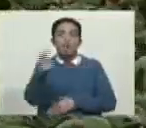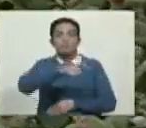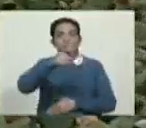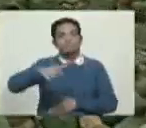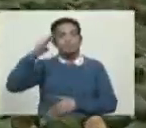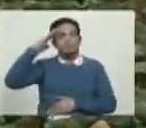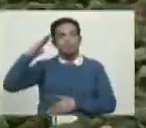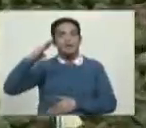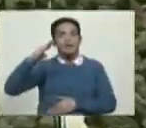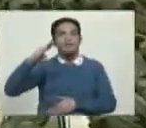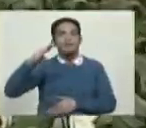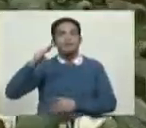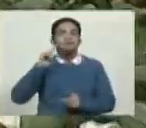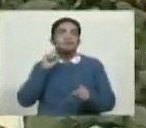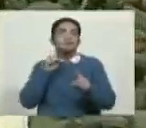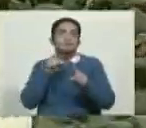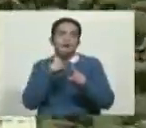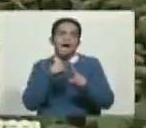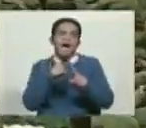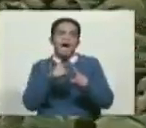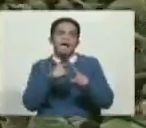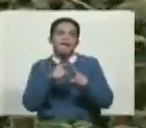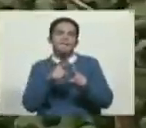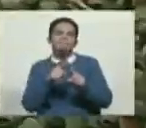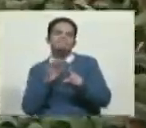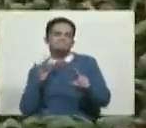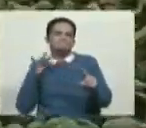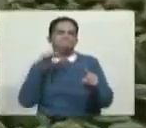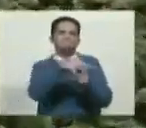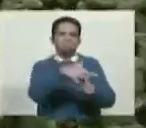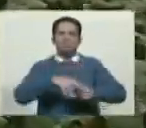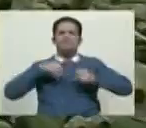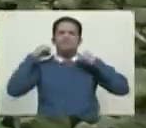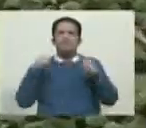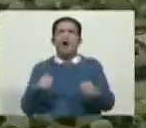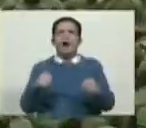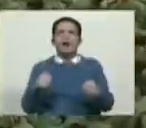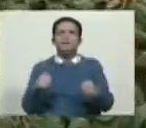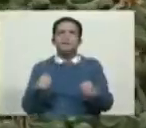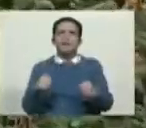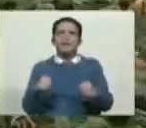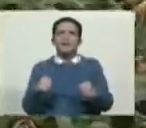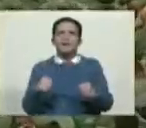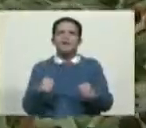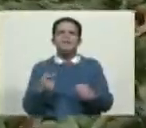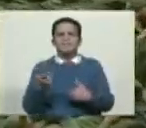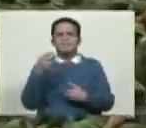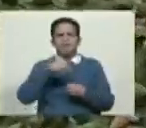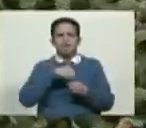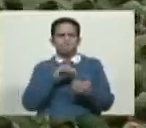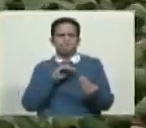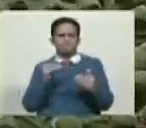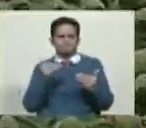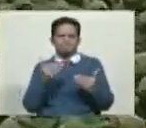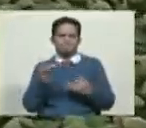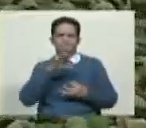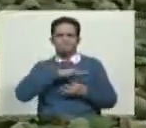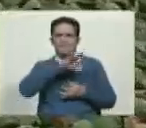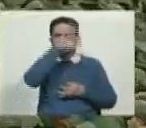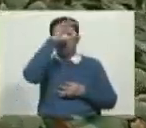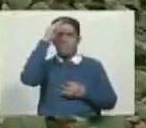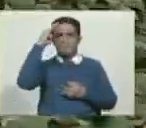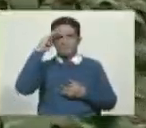para acometer con fuerza, con potencia y con mística y con espíritu militar la